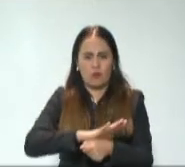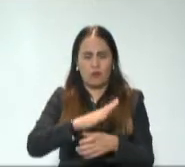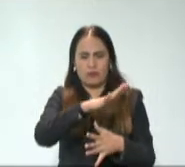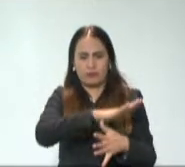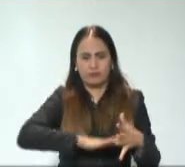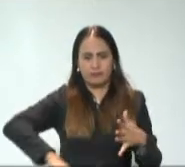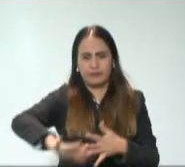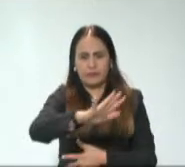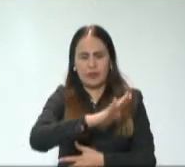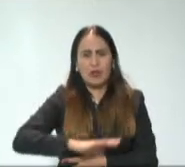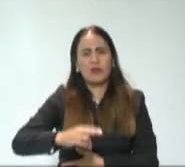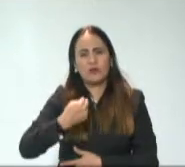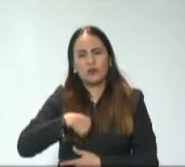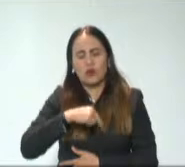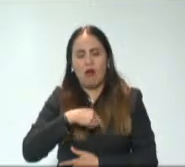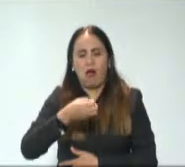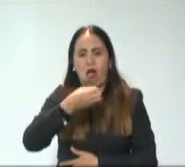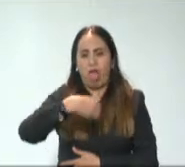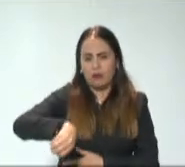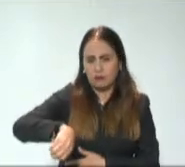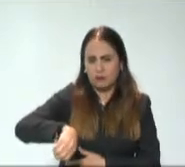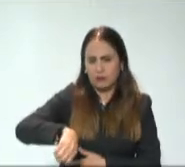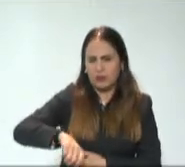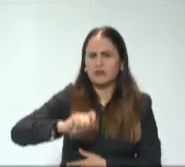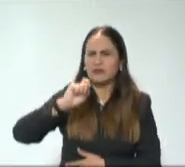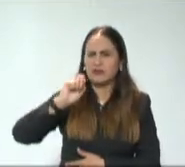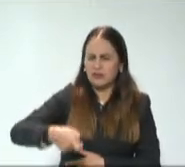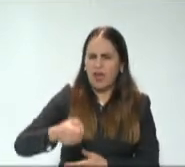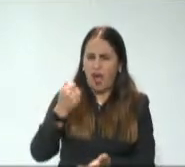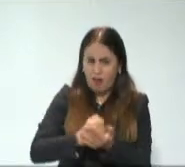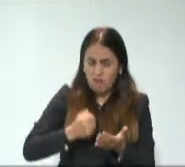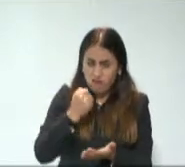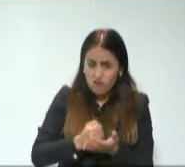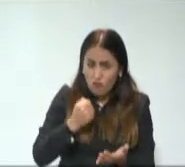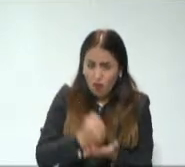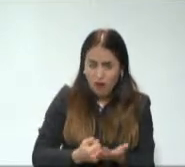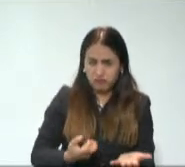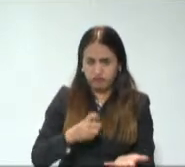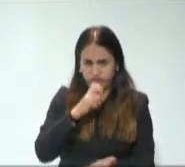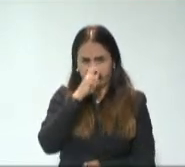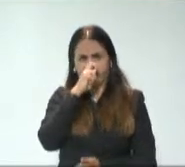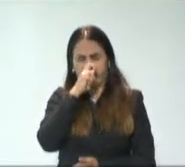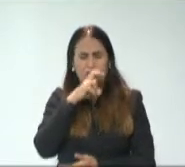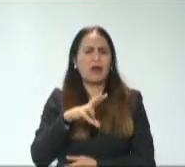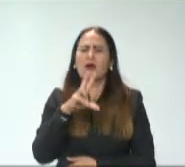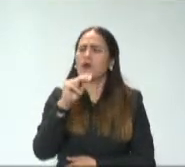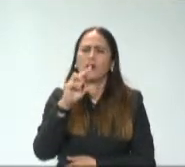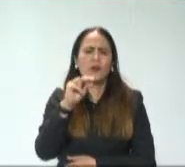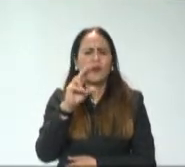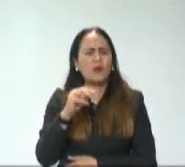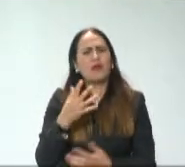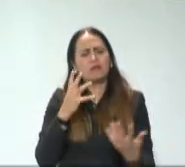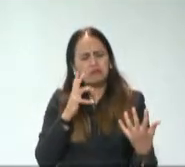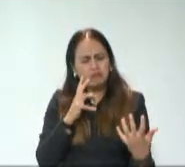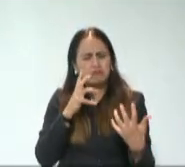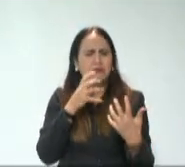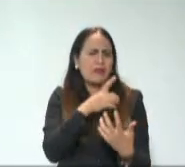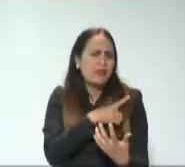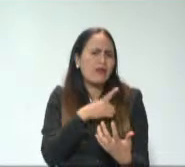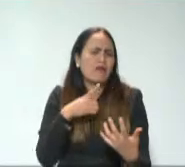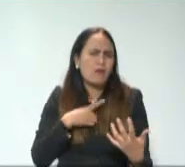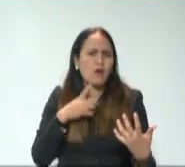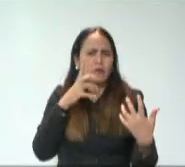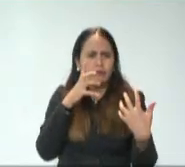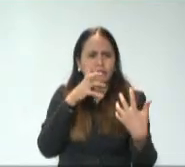y lo digo obligado no En el sentido eh forzoso Sino de adecuación de lo cotidiano